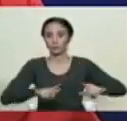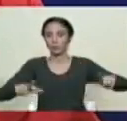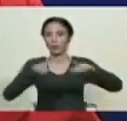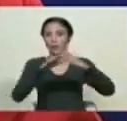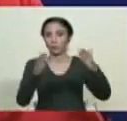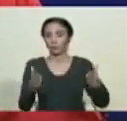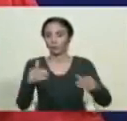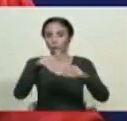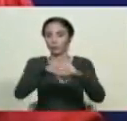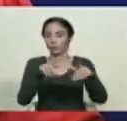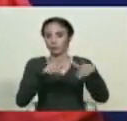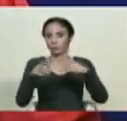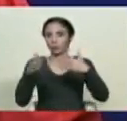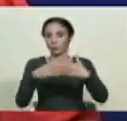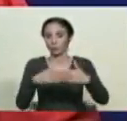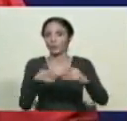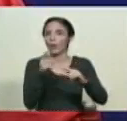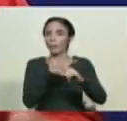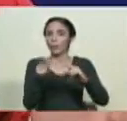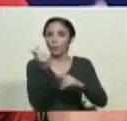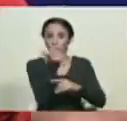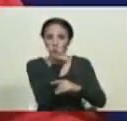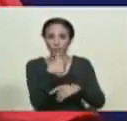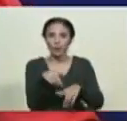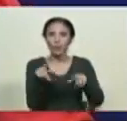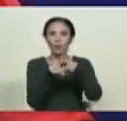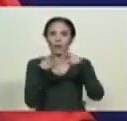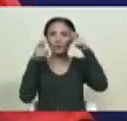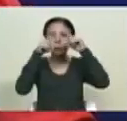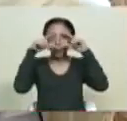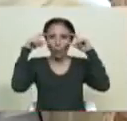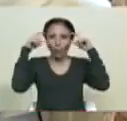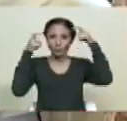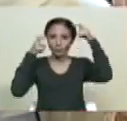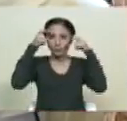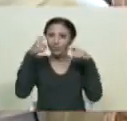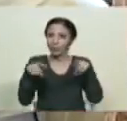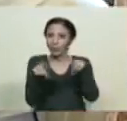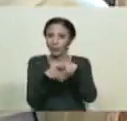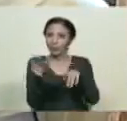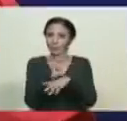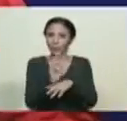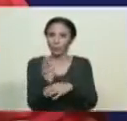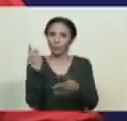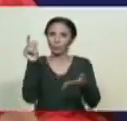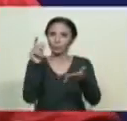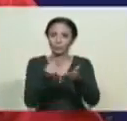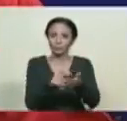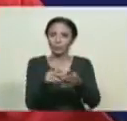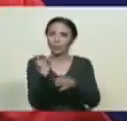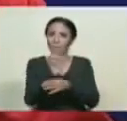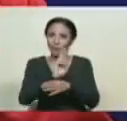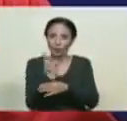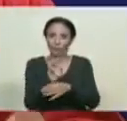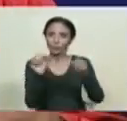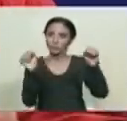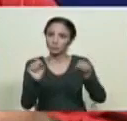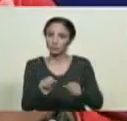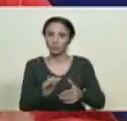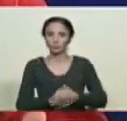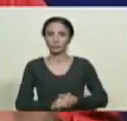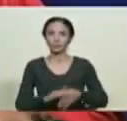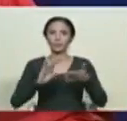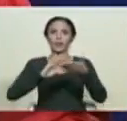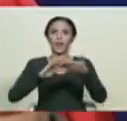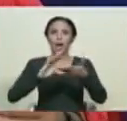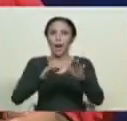las mesas, ¿verdad? Pero usted buscaba los ojitos de Chávez y eso estaba directo. Ahí estaba. Rapidez, sí, rapidez. Una